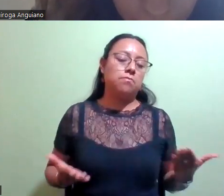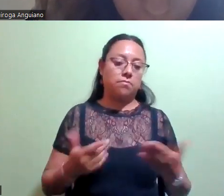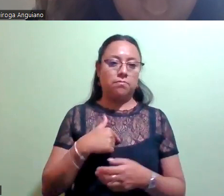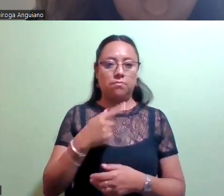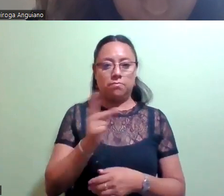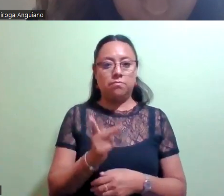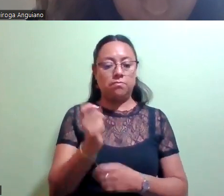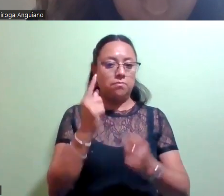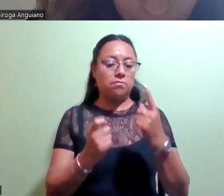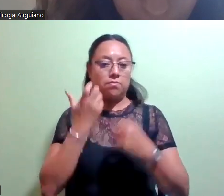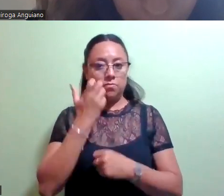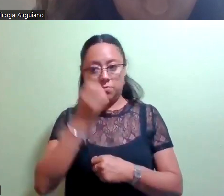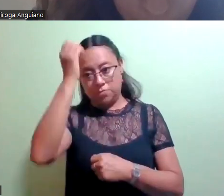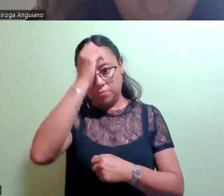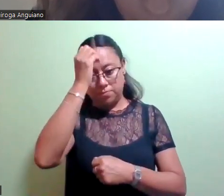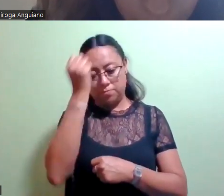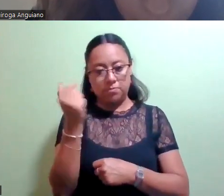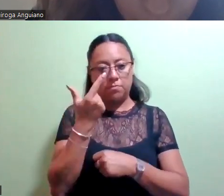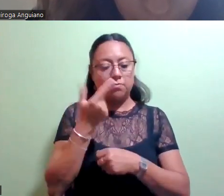palabra sobre el mismo.